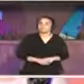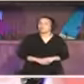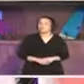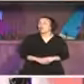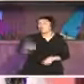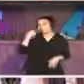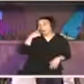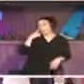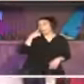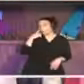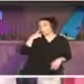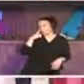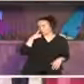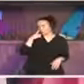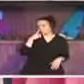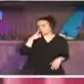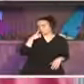A ver,